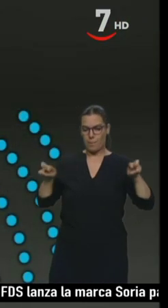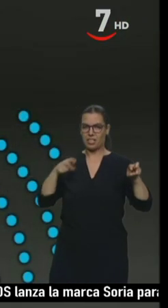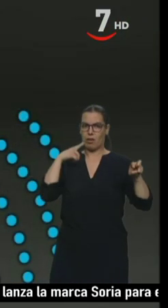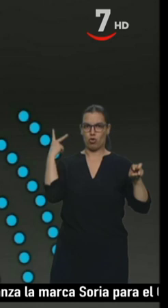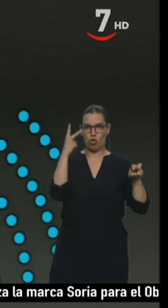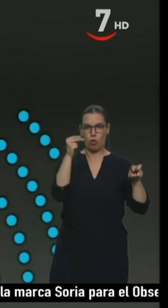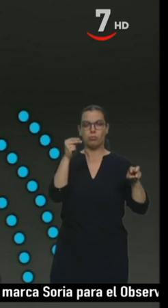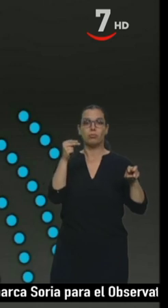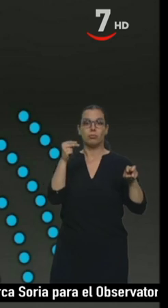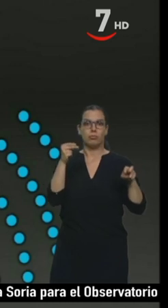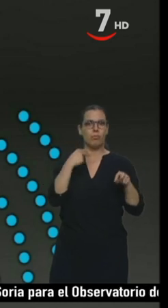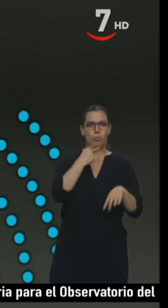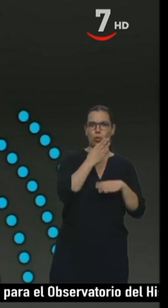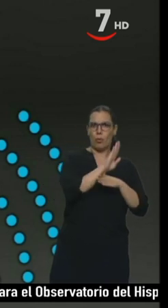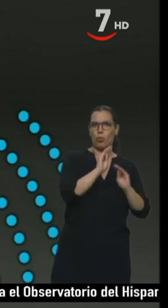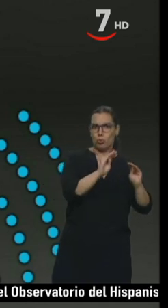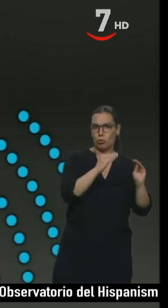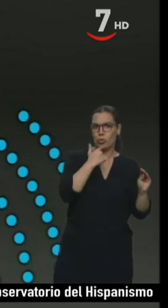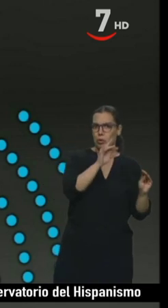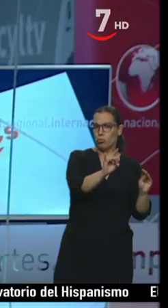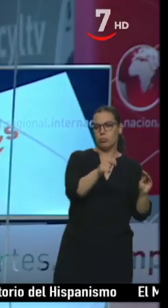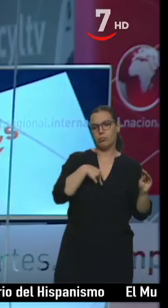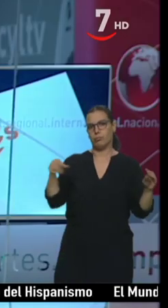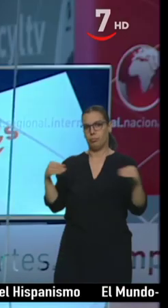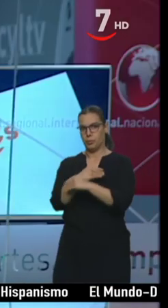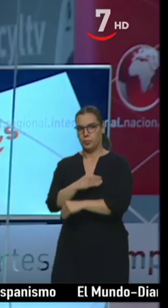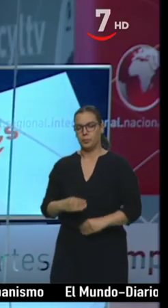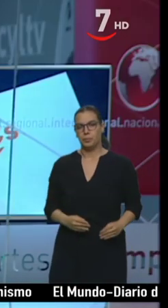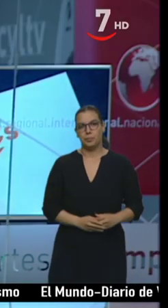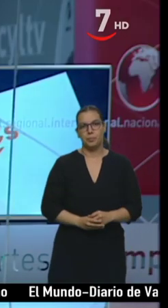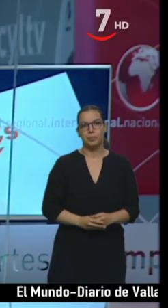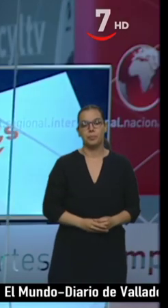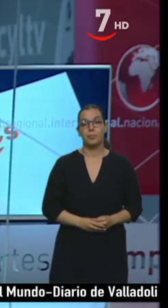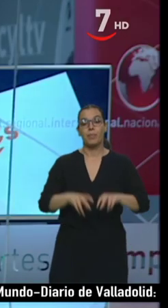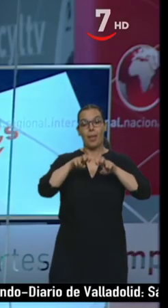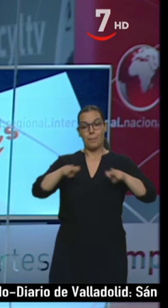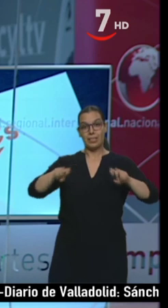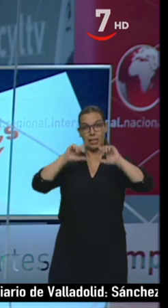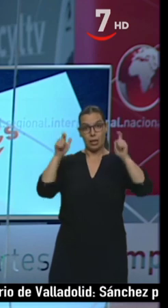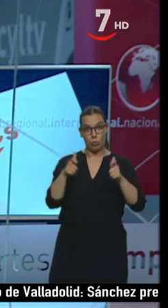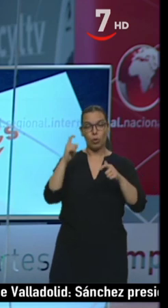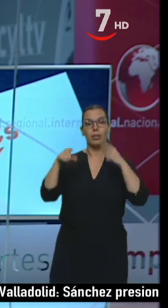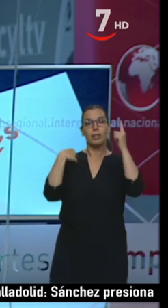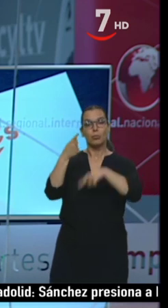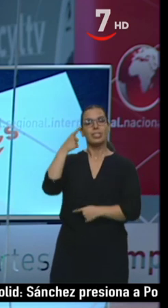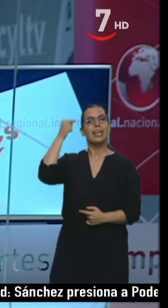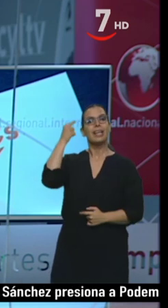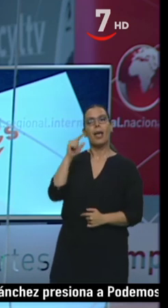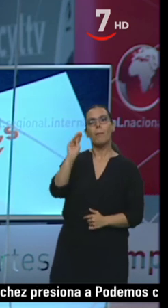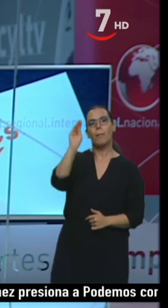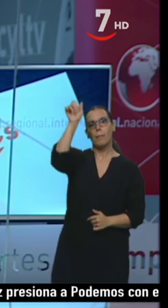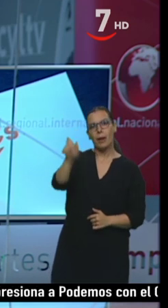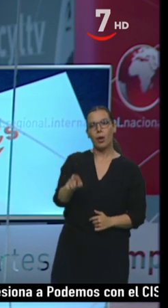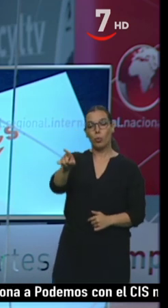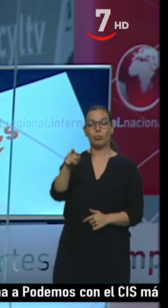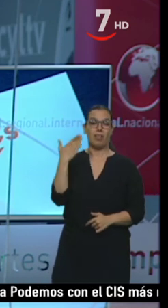puestos como sí había hecho el portavoz del grupo. Tras la reunión de la mesa, a Francisco Igea le han preguntado si, como